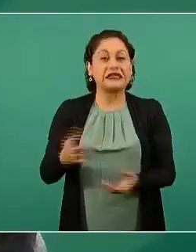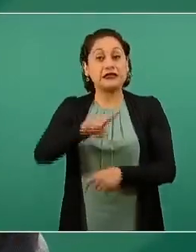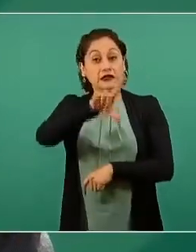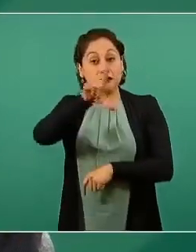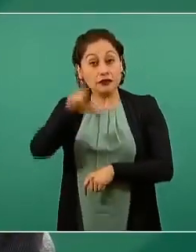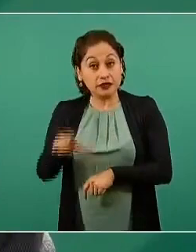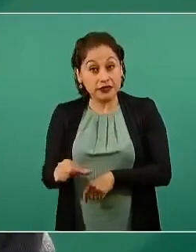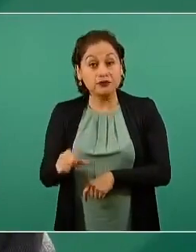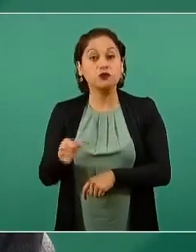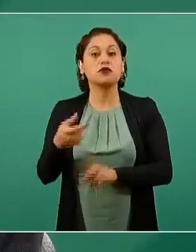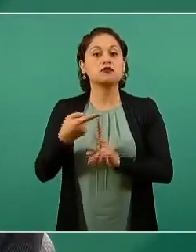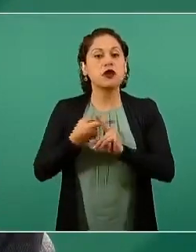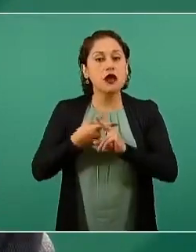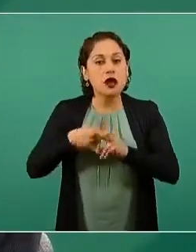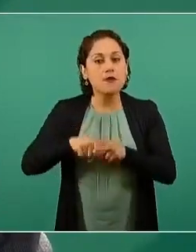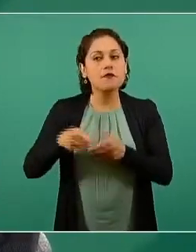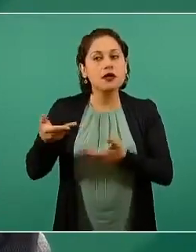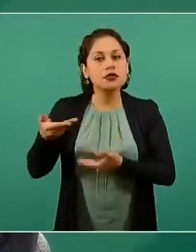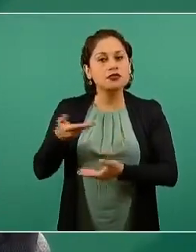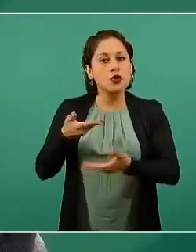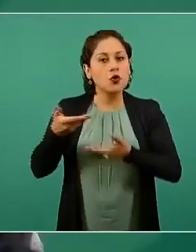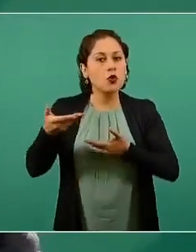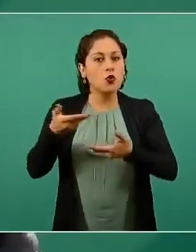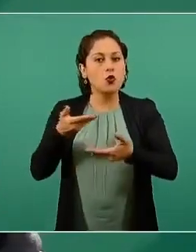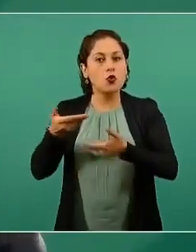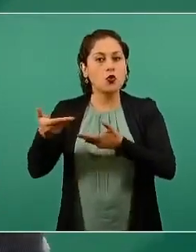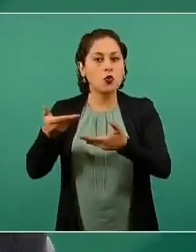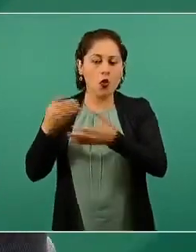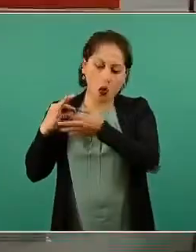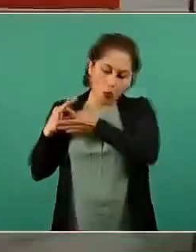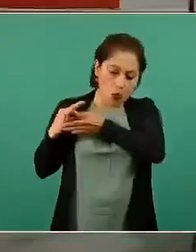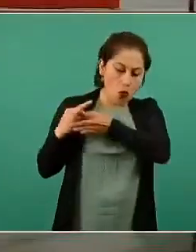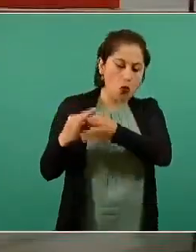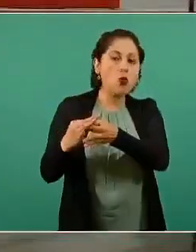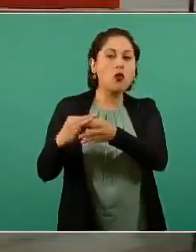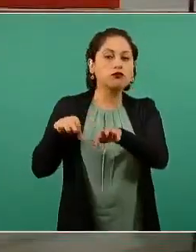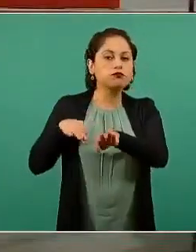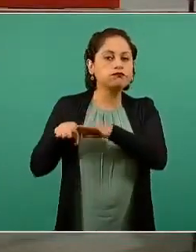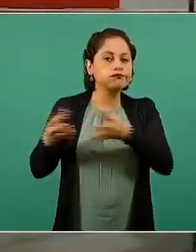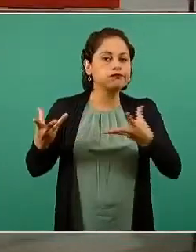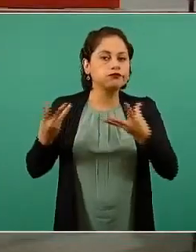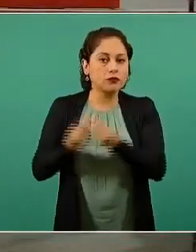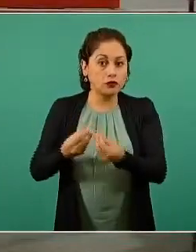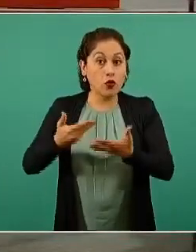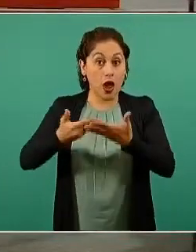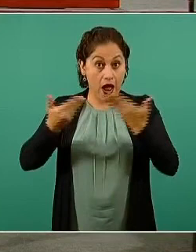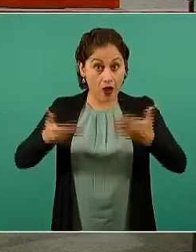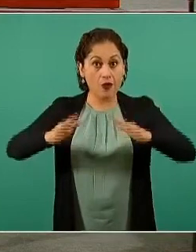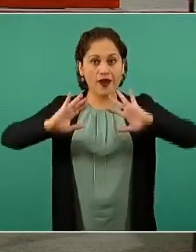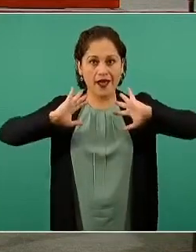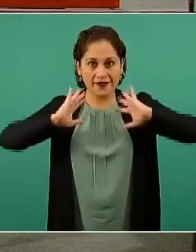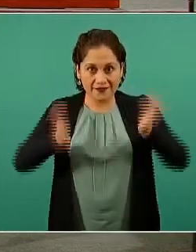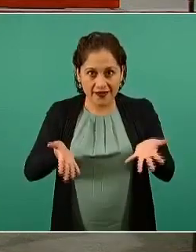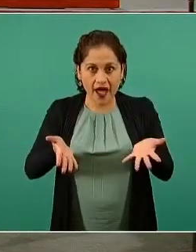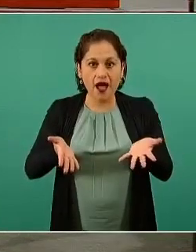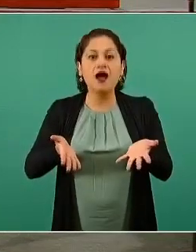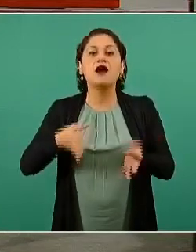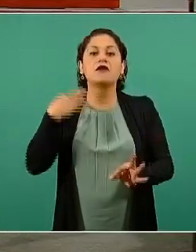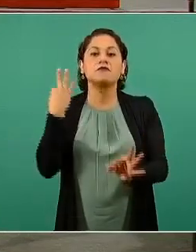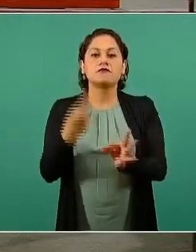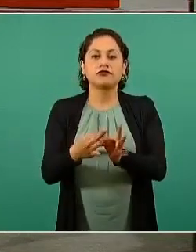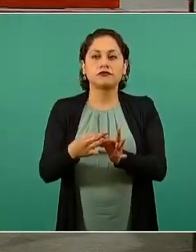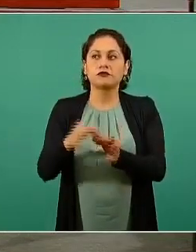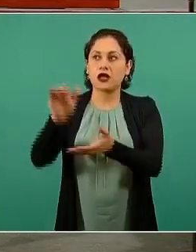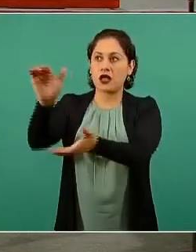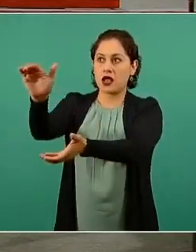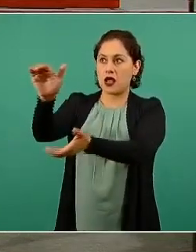las primeras perspectivas de una colaboración que está cobrando frutos en este mismo momento para que en México se envase la vacuna Sputnik